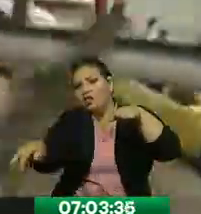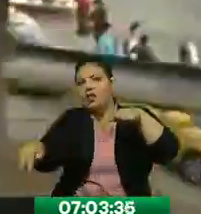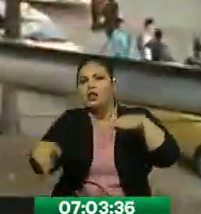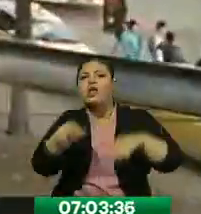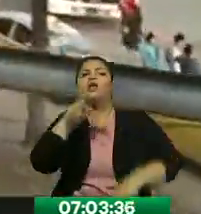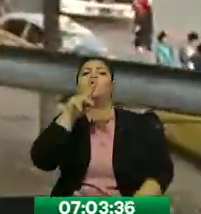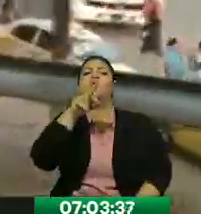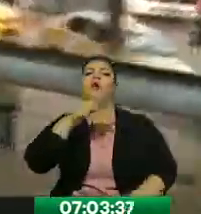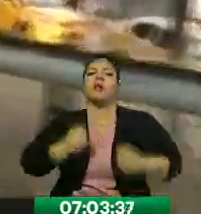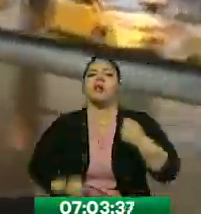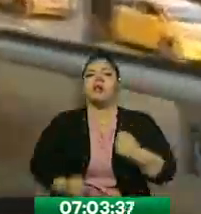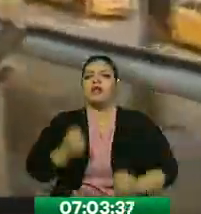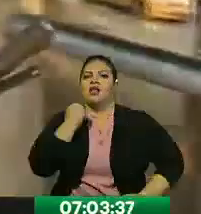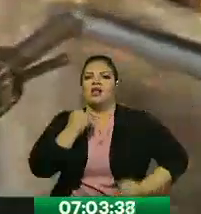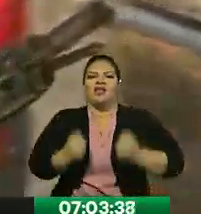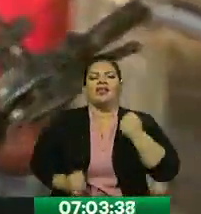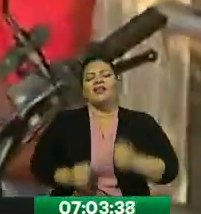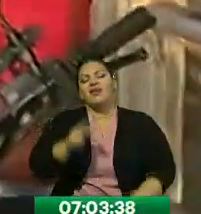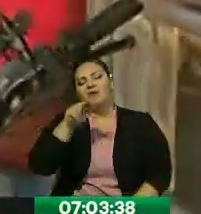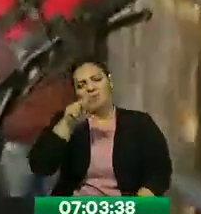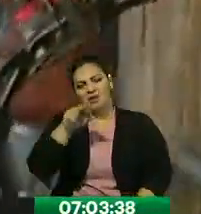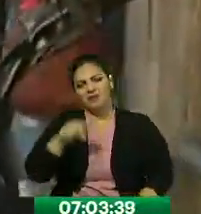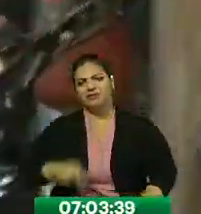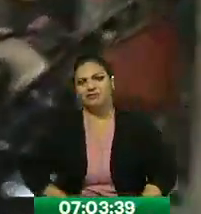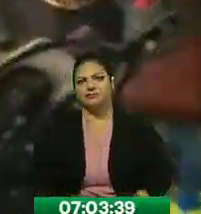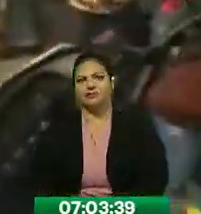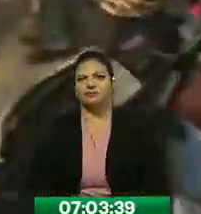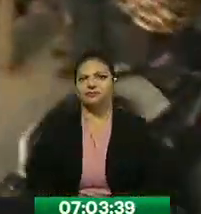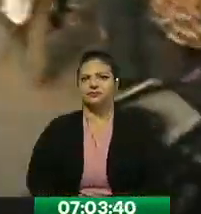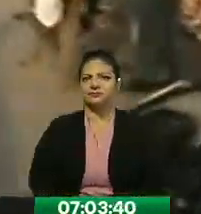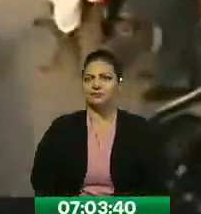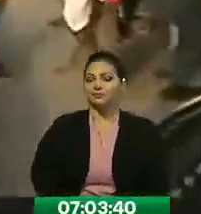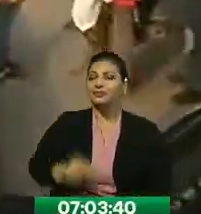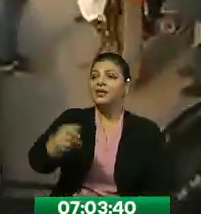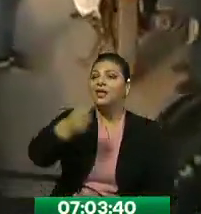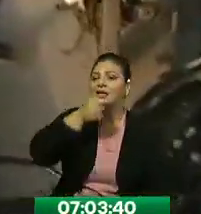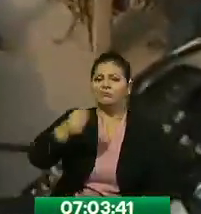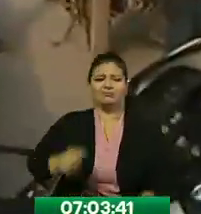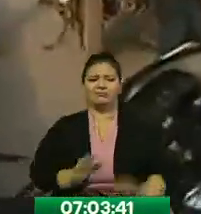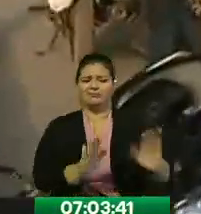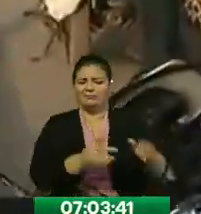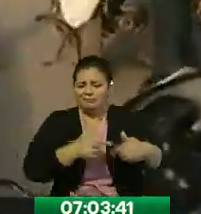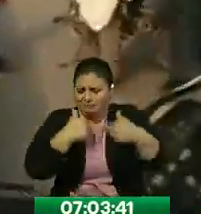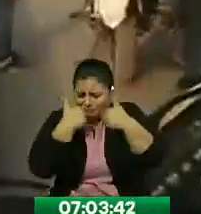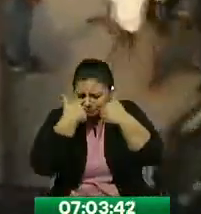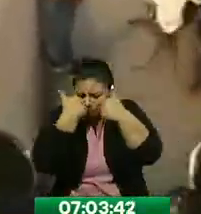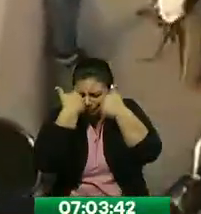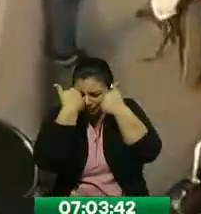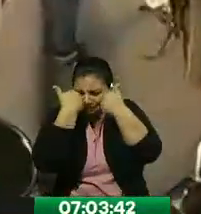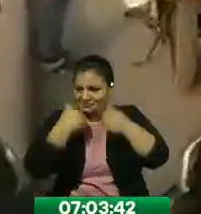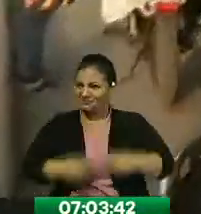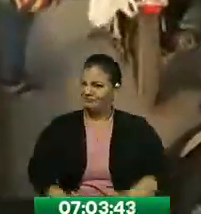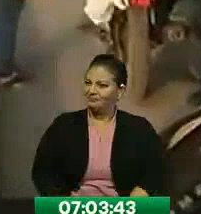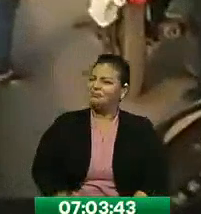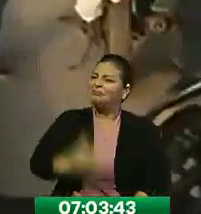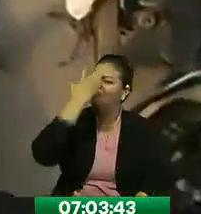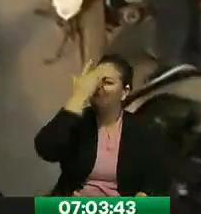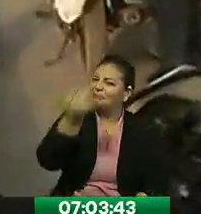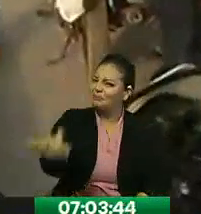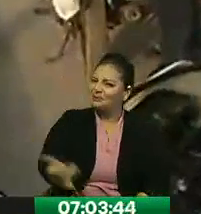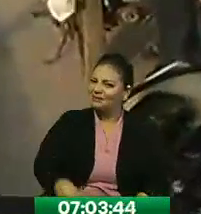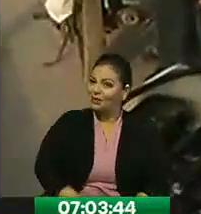ejercicio. Mi querida Luisa y amigos televidentes, la amiga acá no quiere salir en imágenes, me dice hace un momento, parece que tiene deudas por ahí y no quiere que la